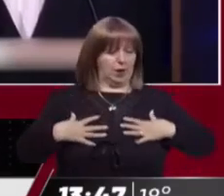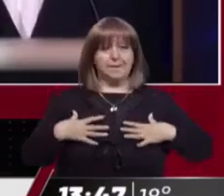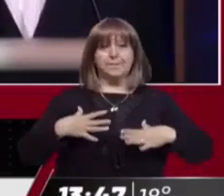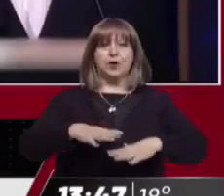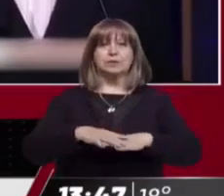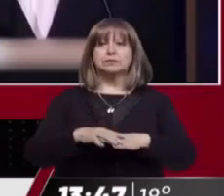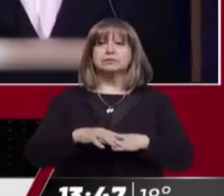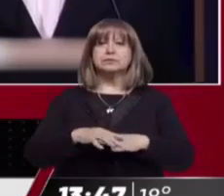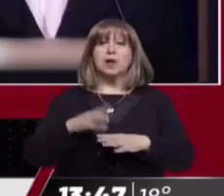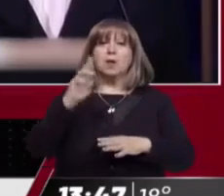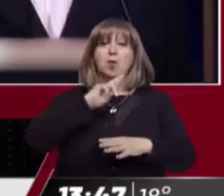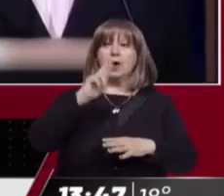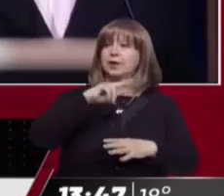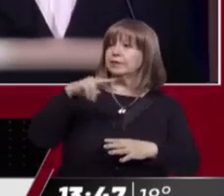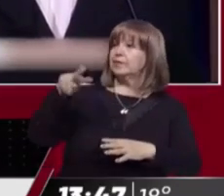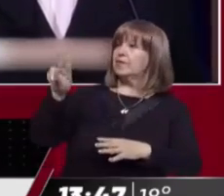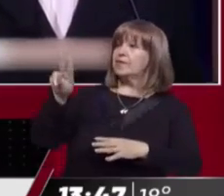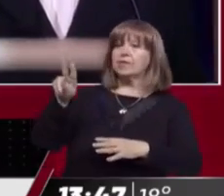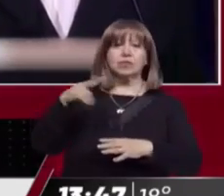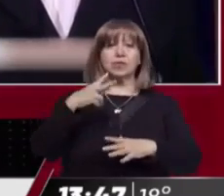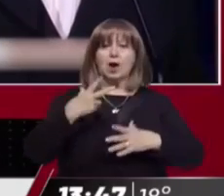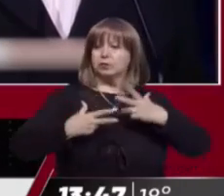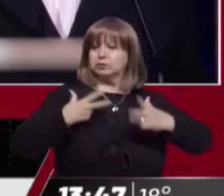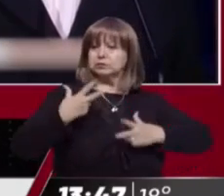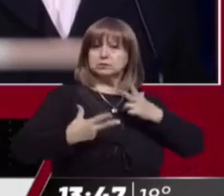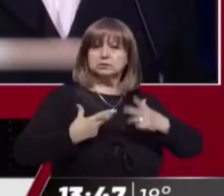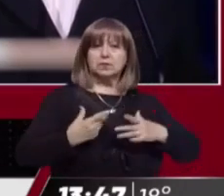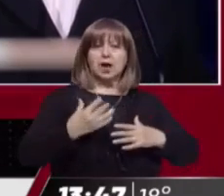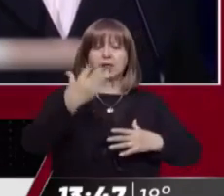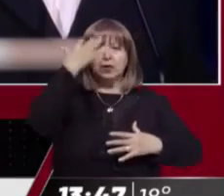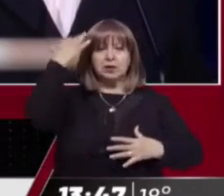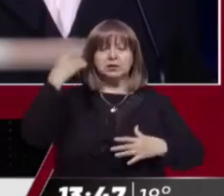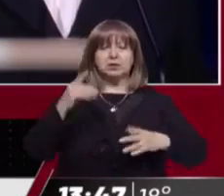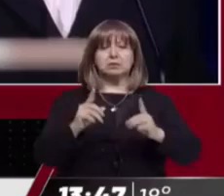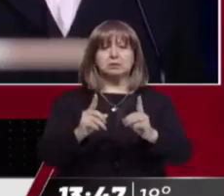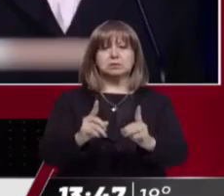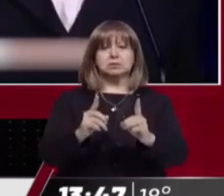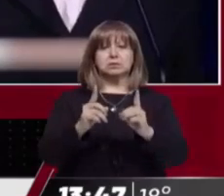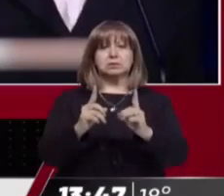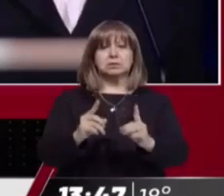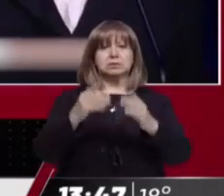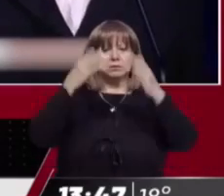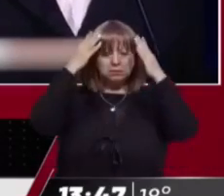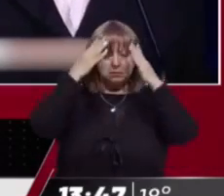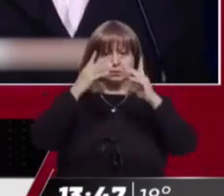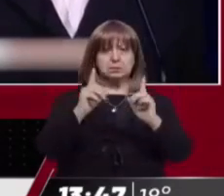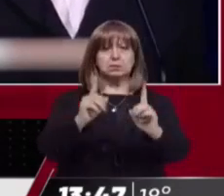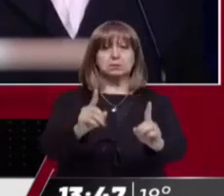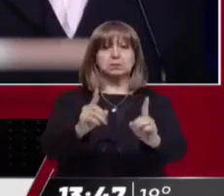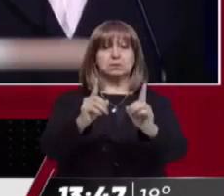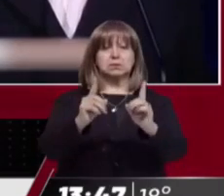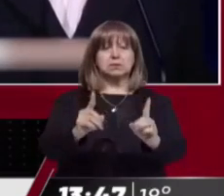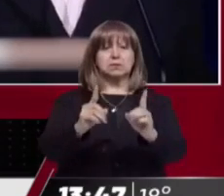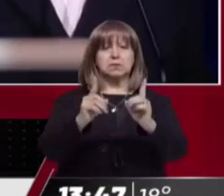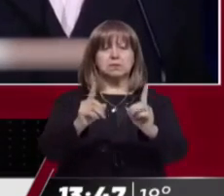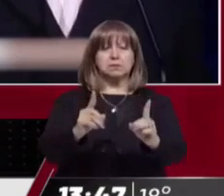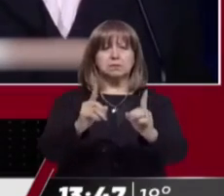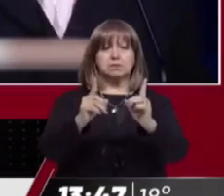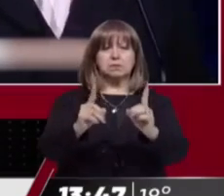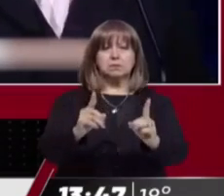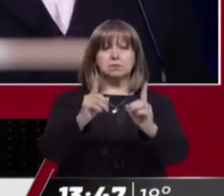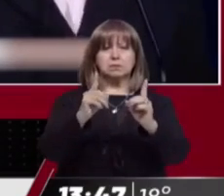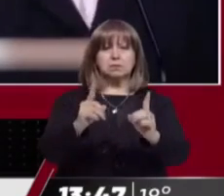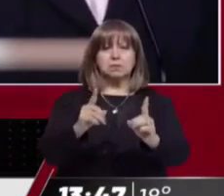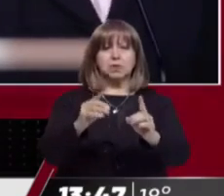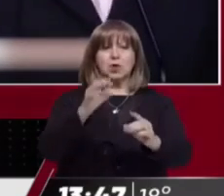y decidida a Kamala Harris que a Donald Trump. Un Donald Trump que nunca miró a los ojos en todo el debate,